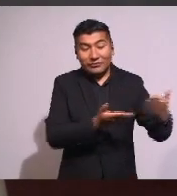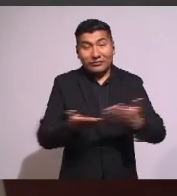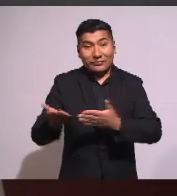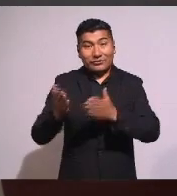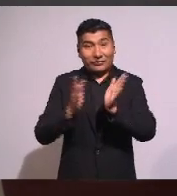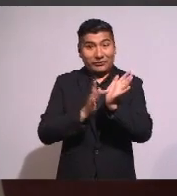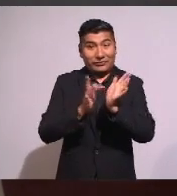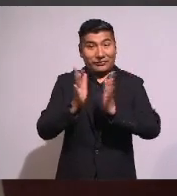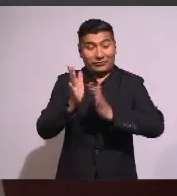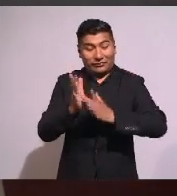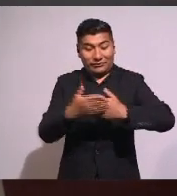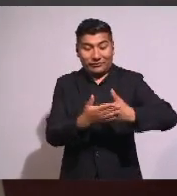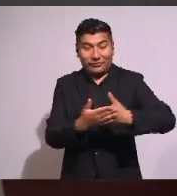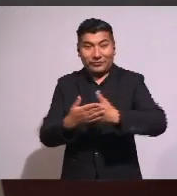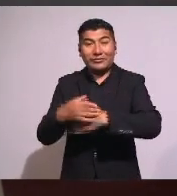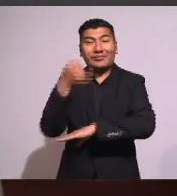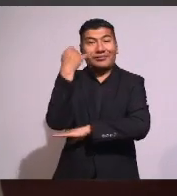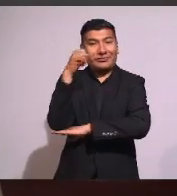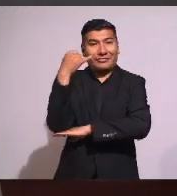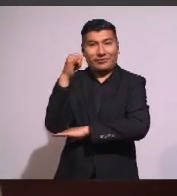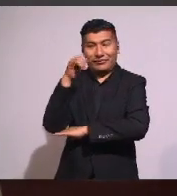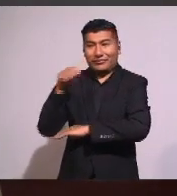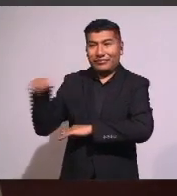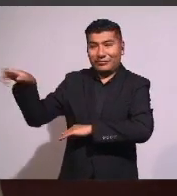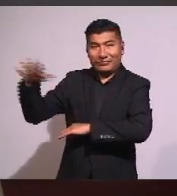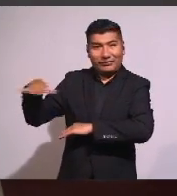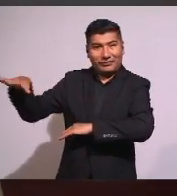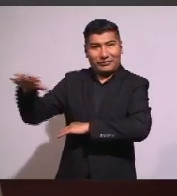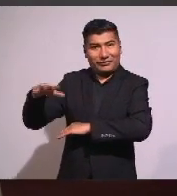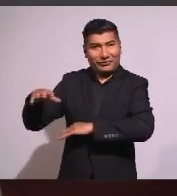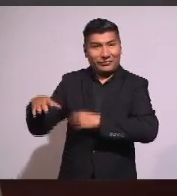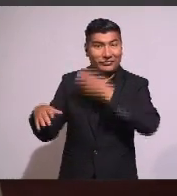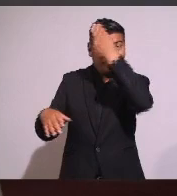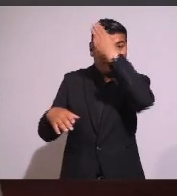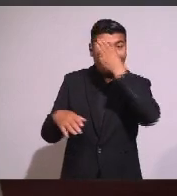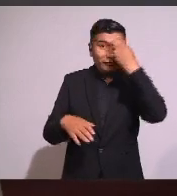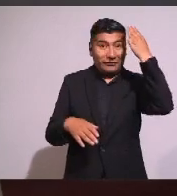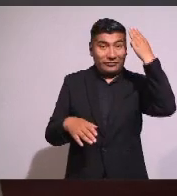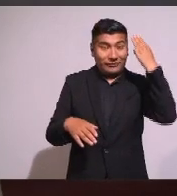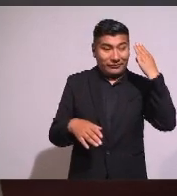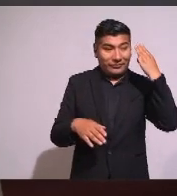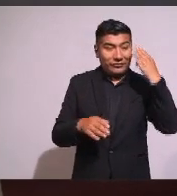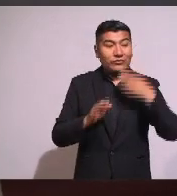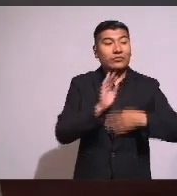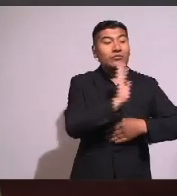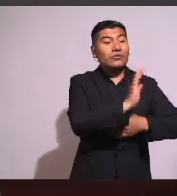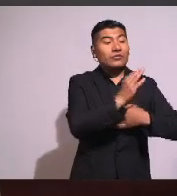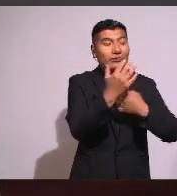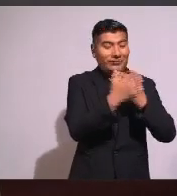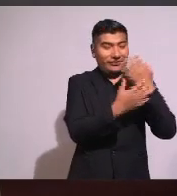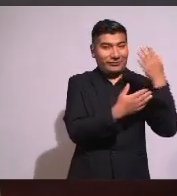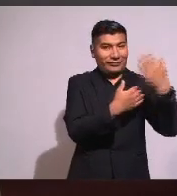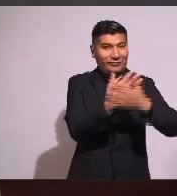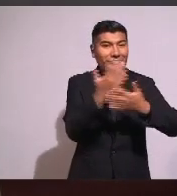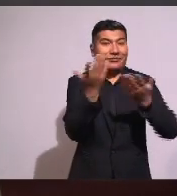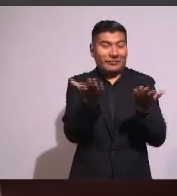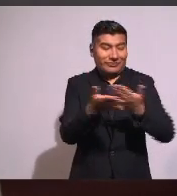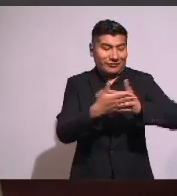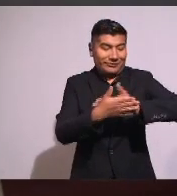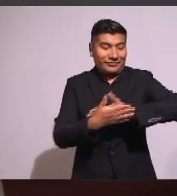niño Jesús a Jerusalén. María la Virgen entre sus brazos tiene al niño